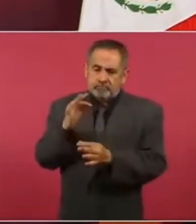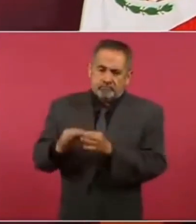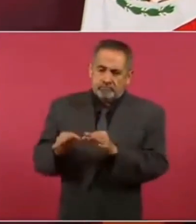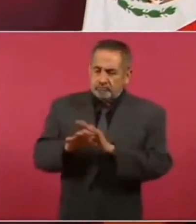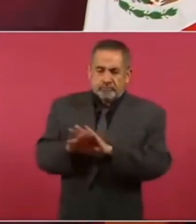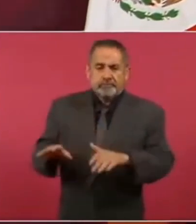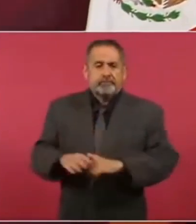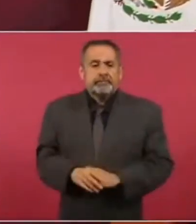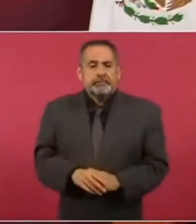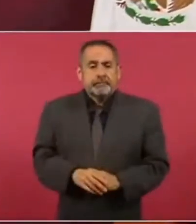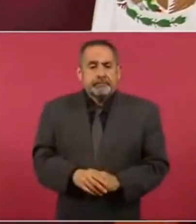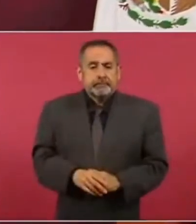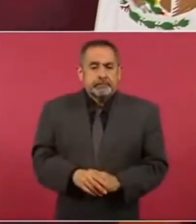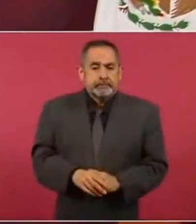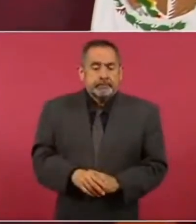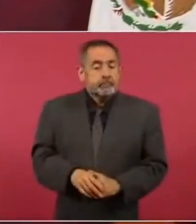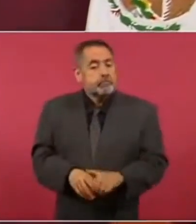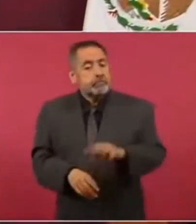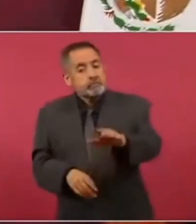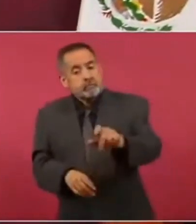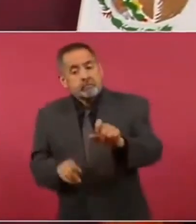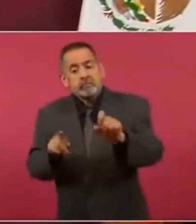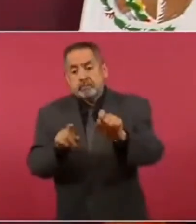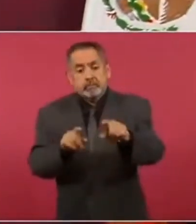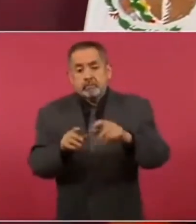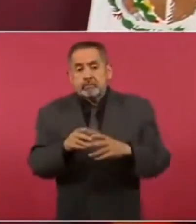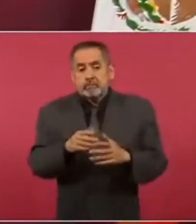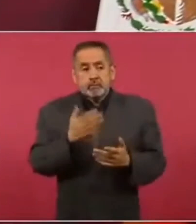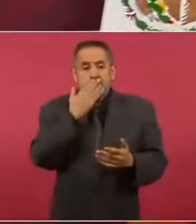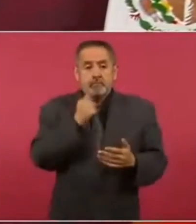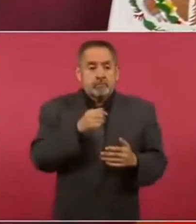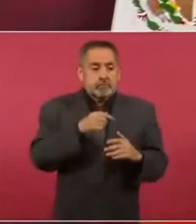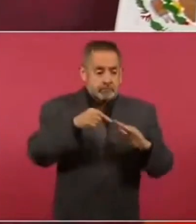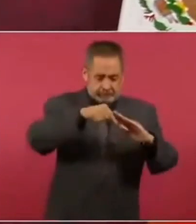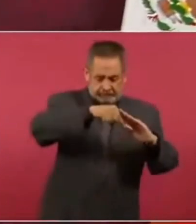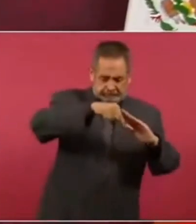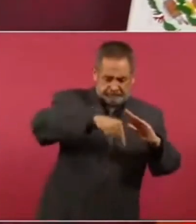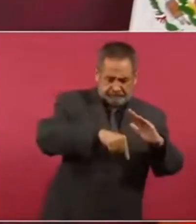importante. No se permite la explotación